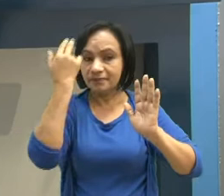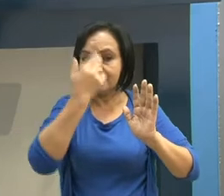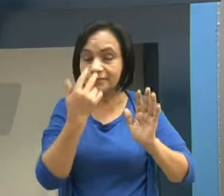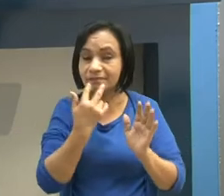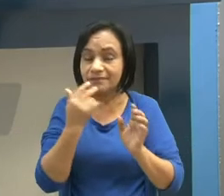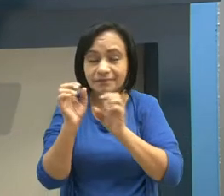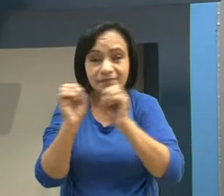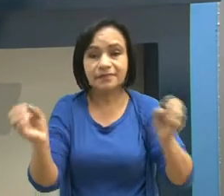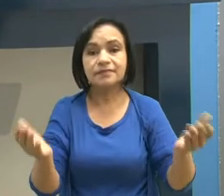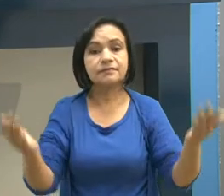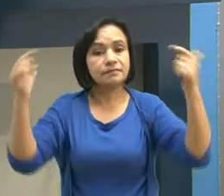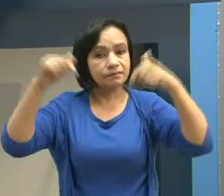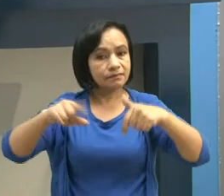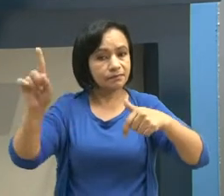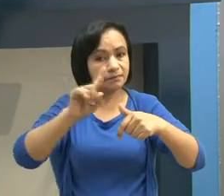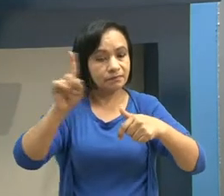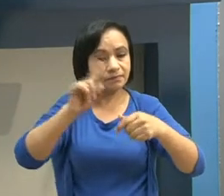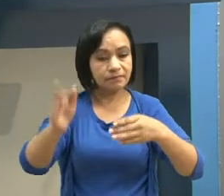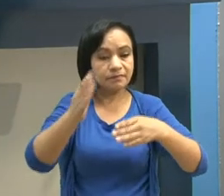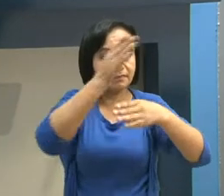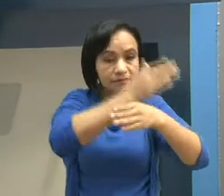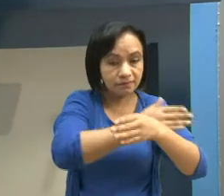no. Ahora nosotros tenemos un proceso muy rico,